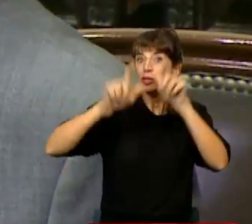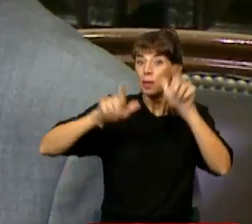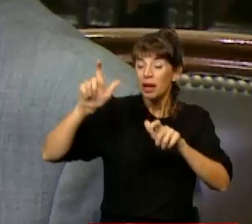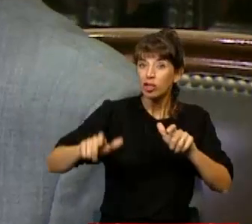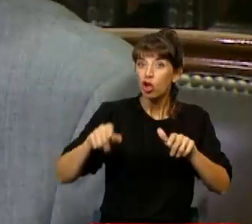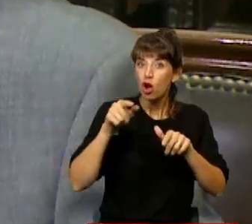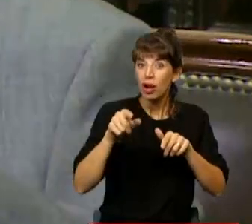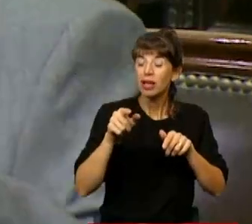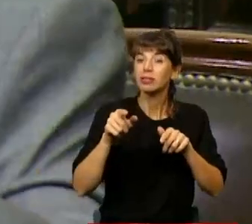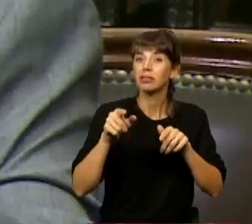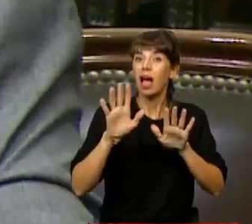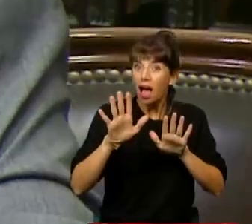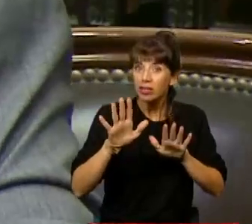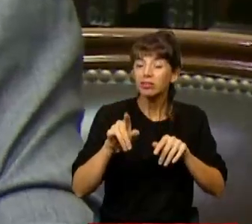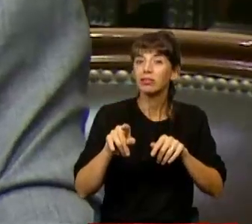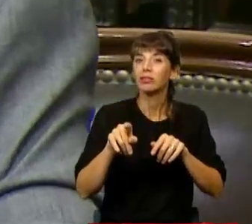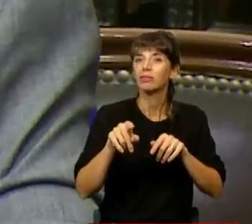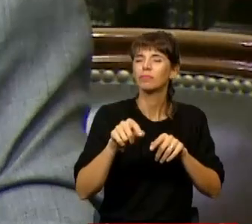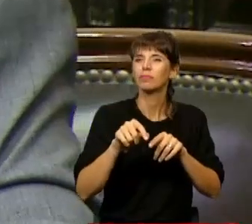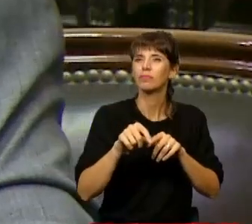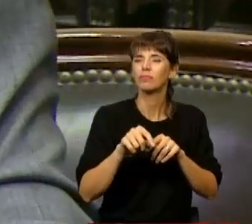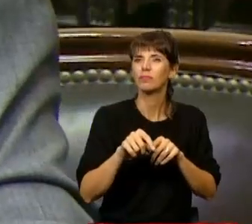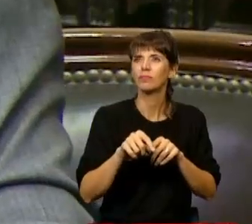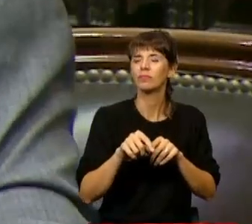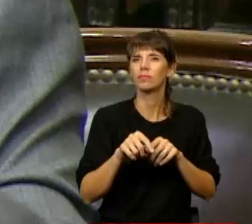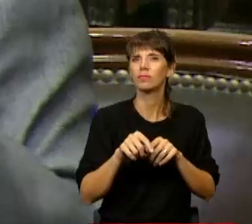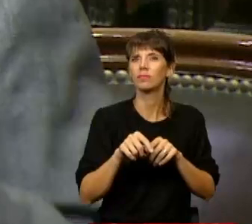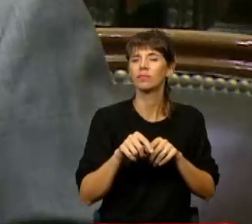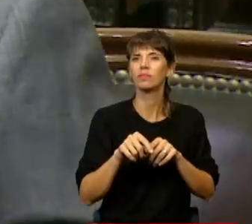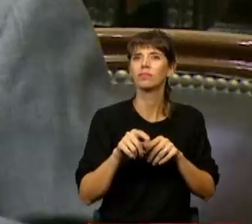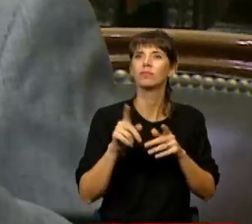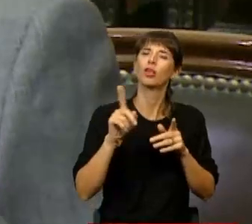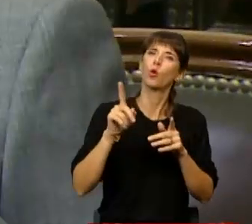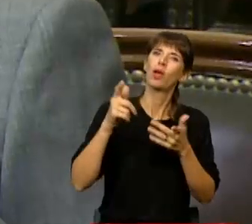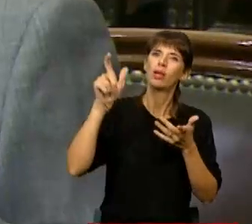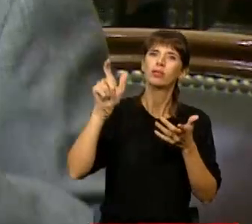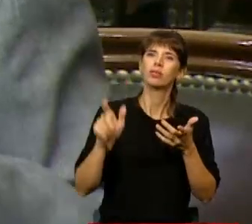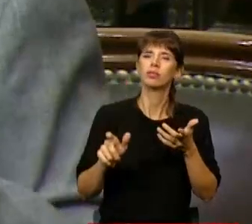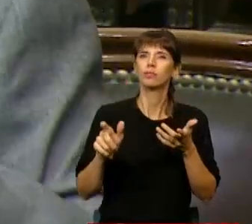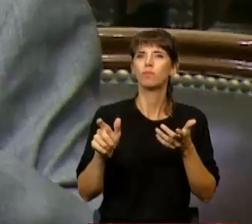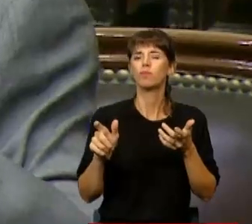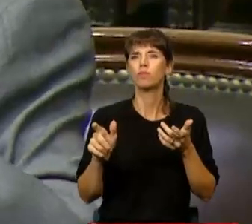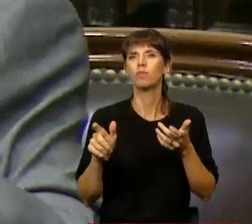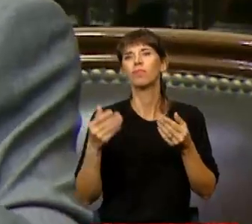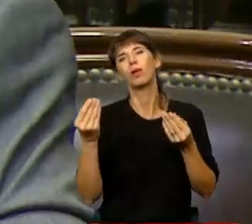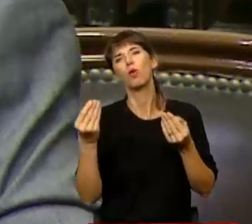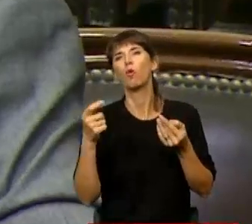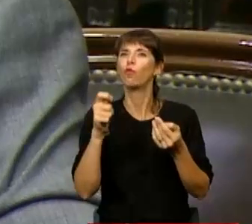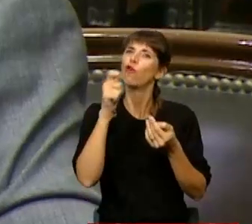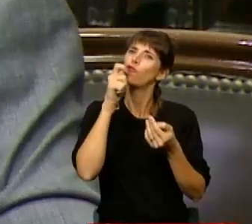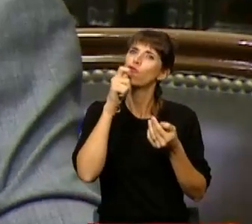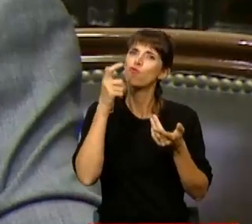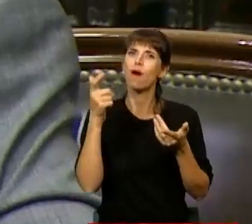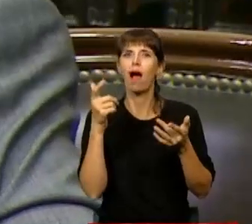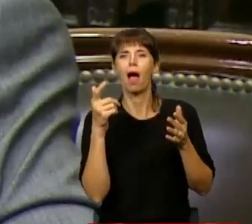estas sustancias no suele ser, alguien ideal que en todo caso fuma determinado